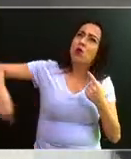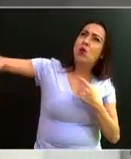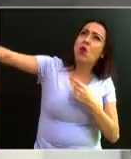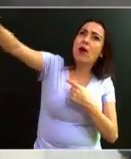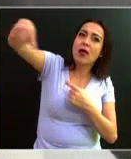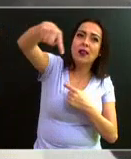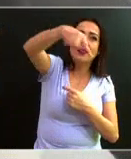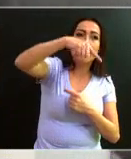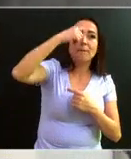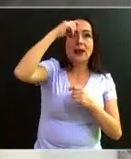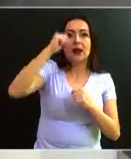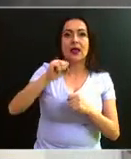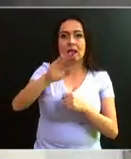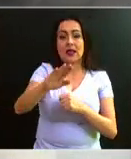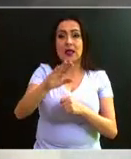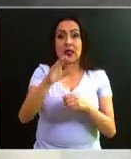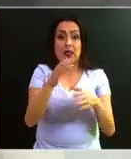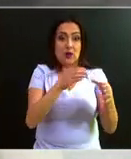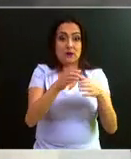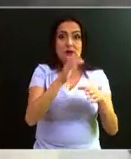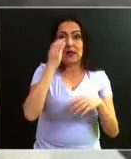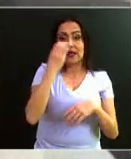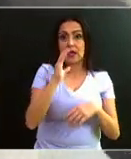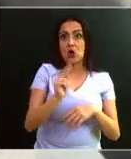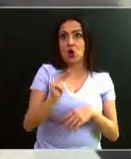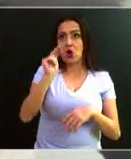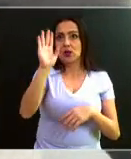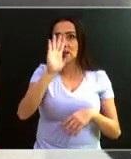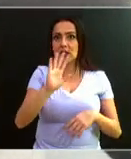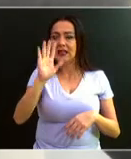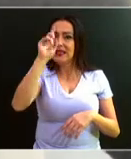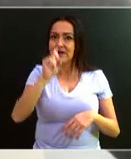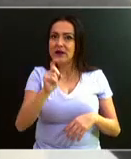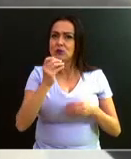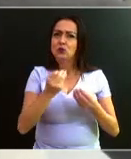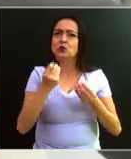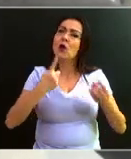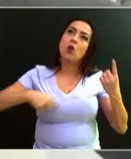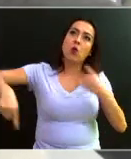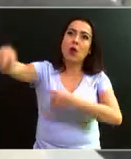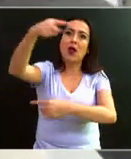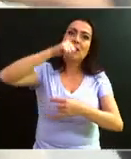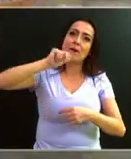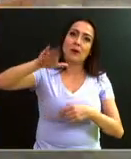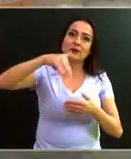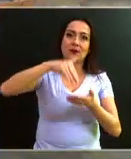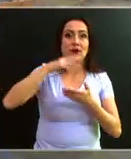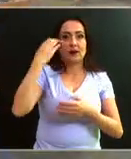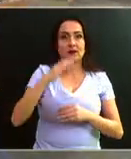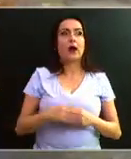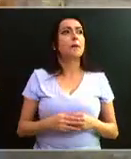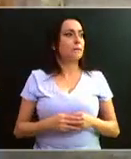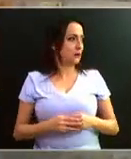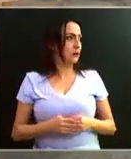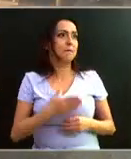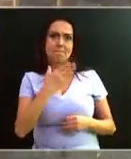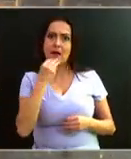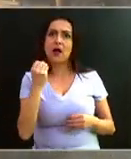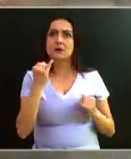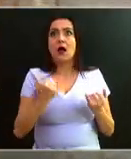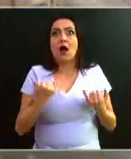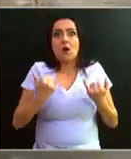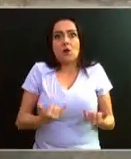vuelta para lo que es la parte del comercio de Cartago, la zona norte, tendrían que dar demasiada vuelta por Cartago Centro. Ah, mucho, más en esta